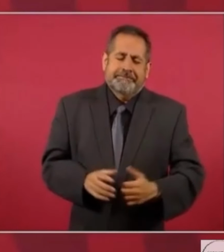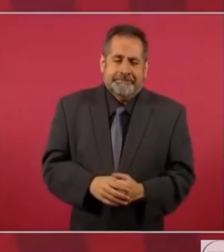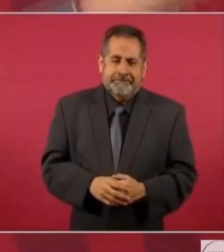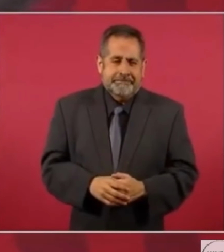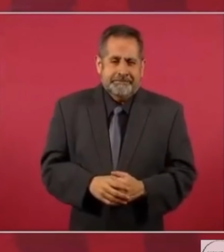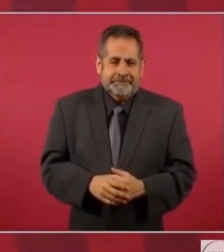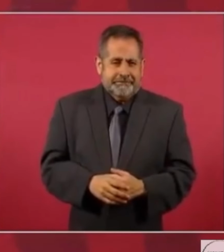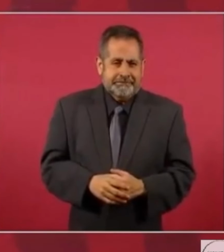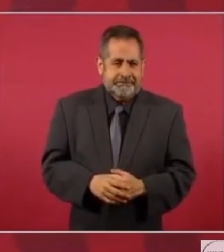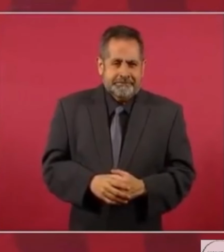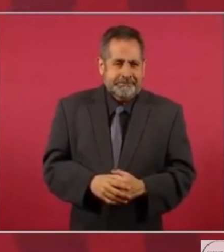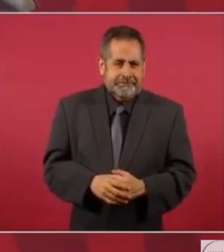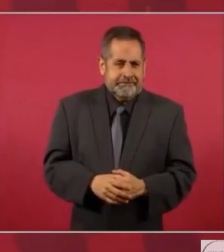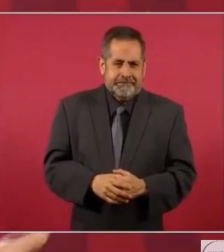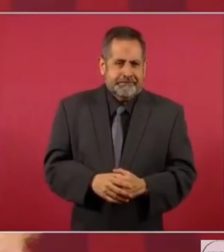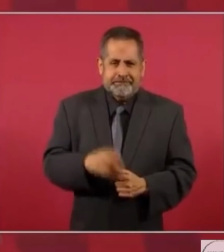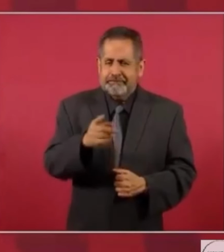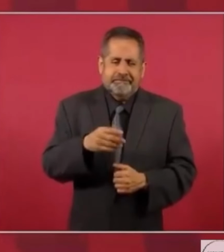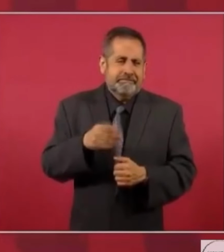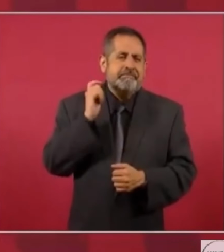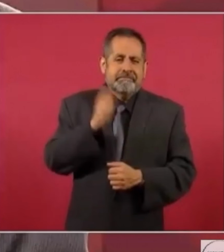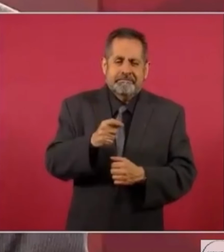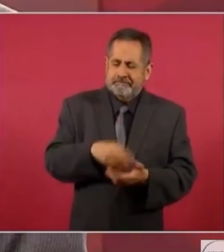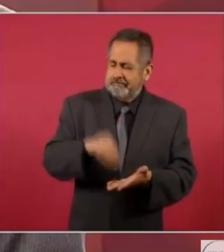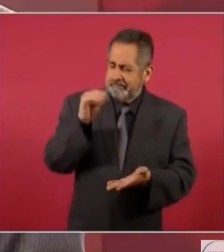pues es mantener